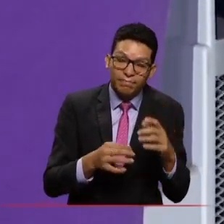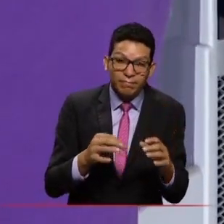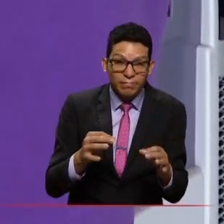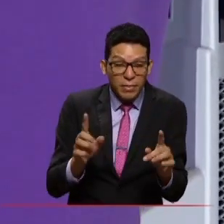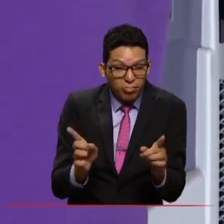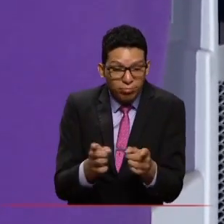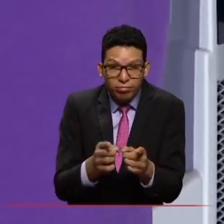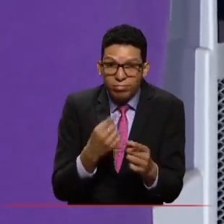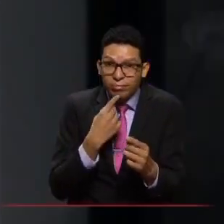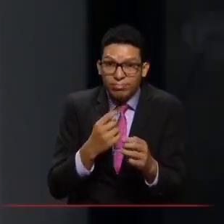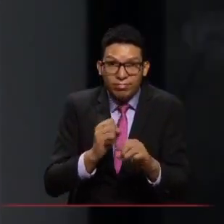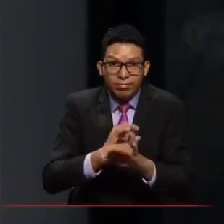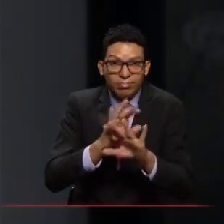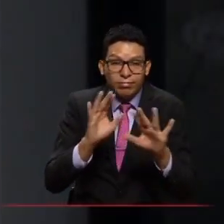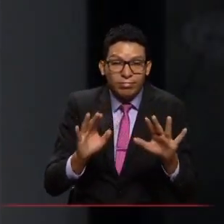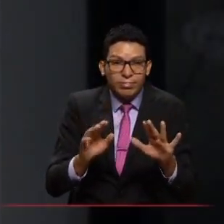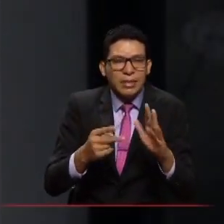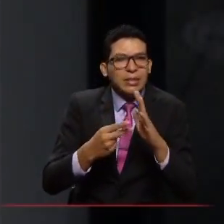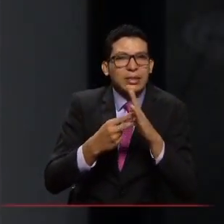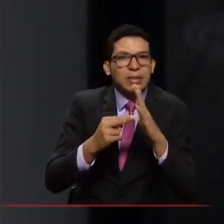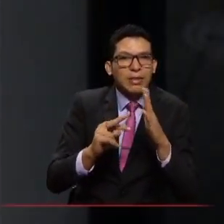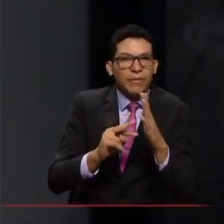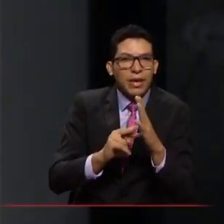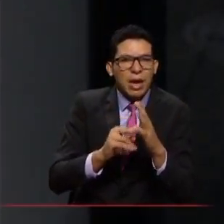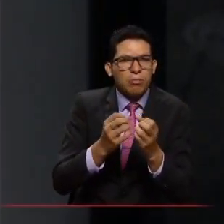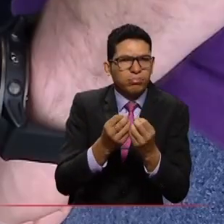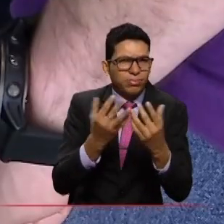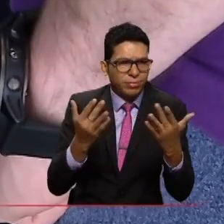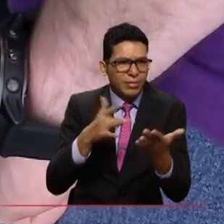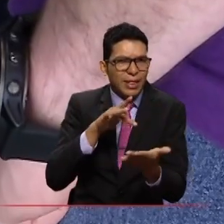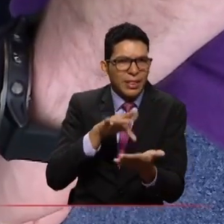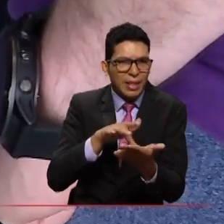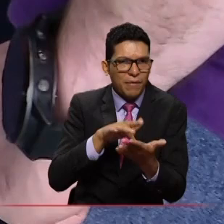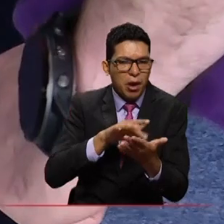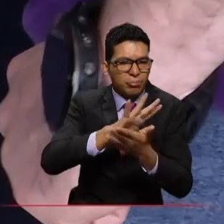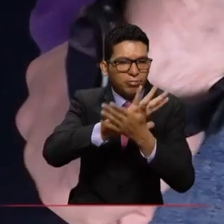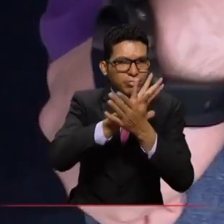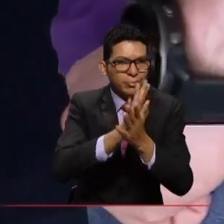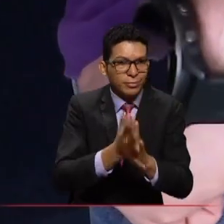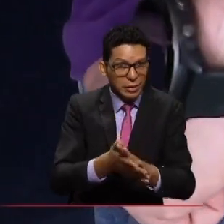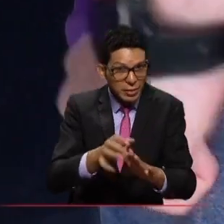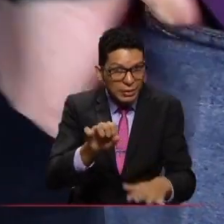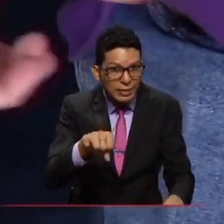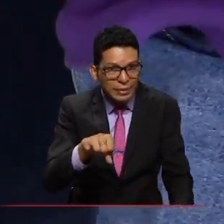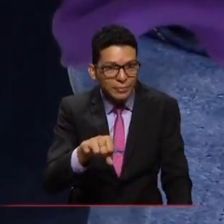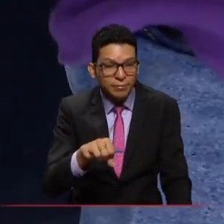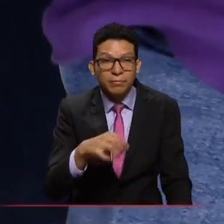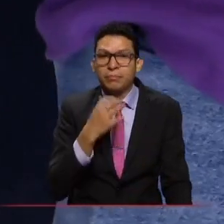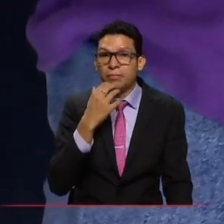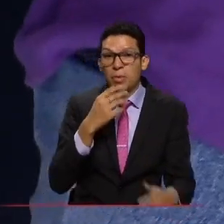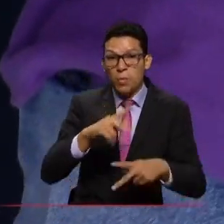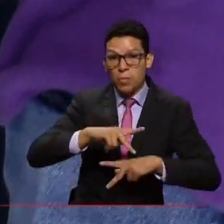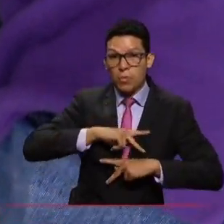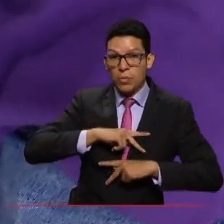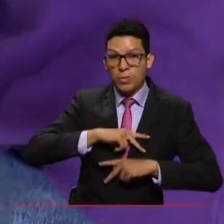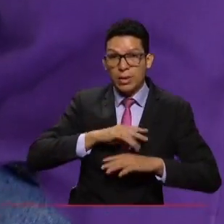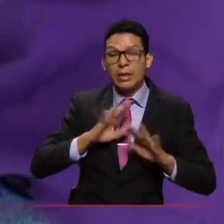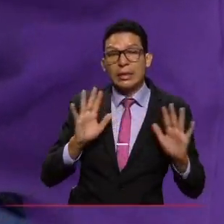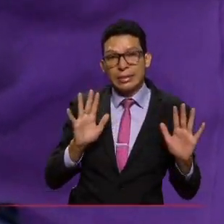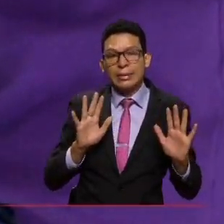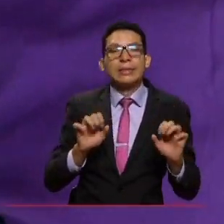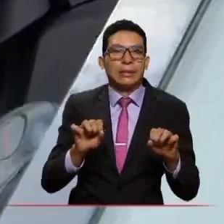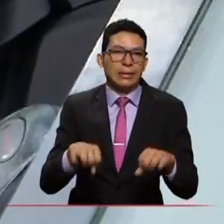claro, significa que muchas deudas sí se mueren cuando fallece la persona. Si no hay bienes, infortunadamente